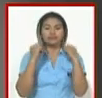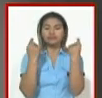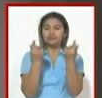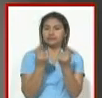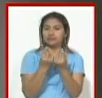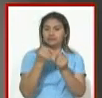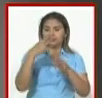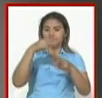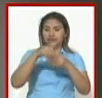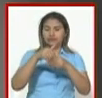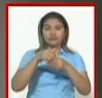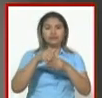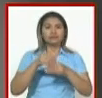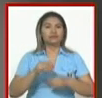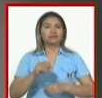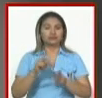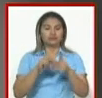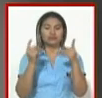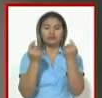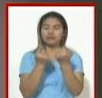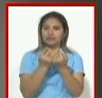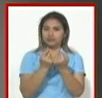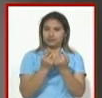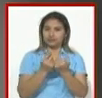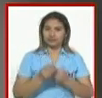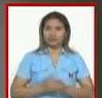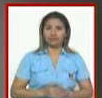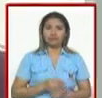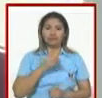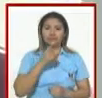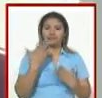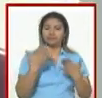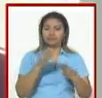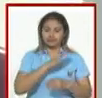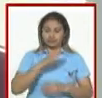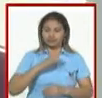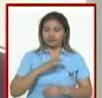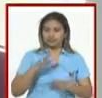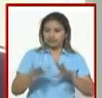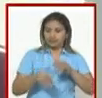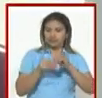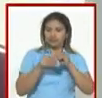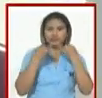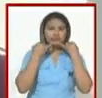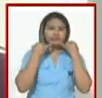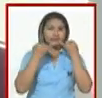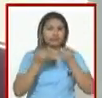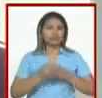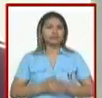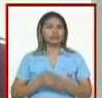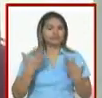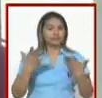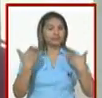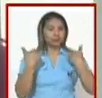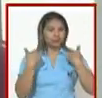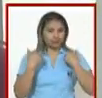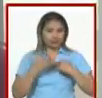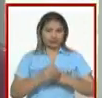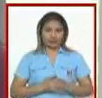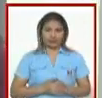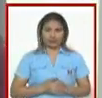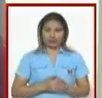electoral y departamental quien deberá a la comisión complementar esta información hemos procedido